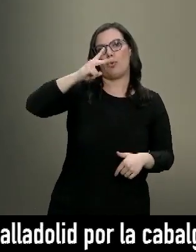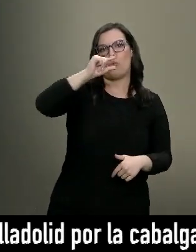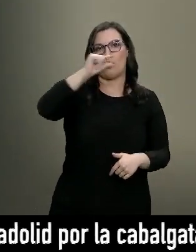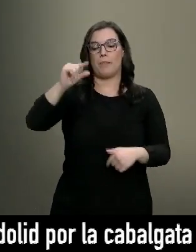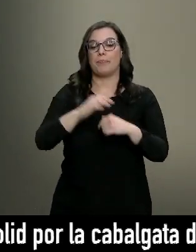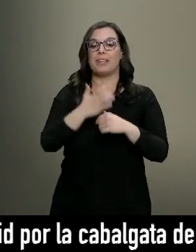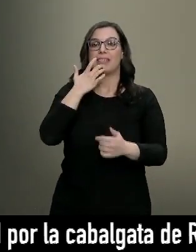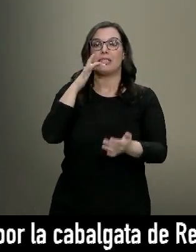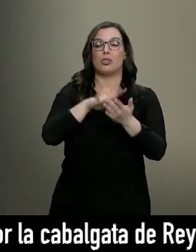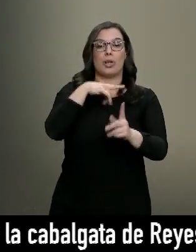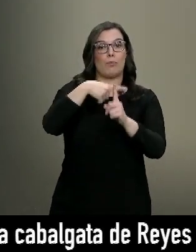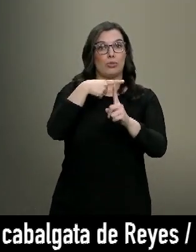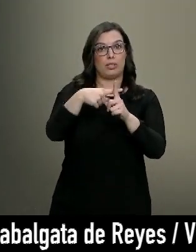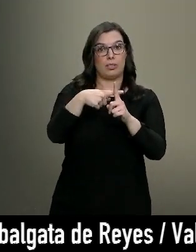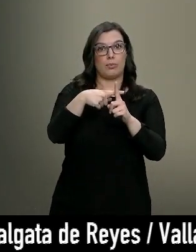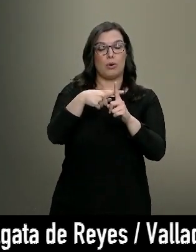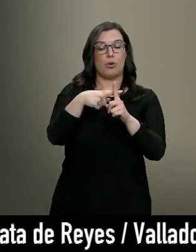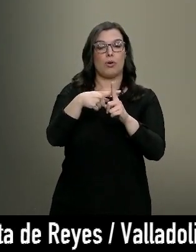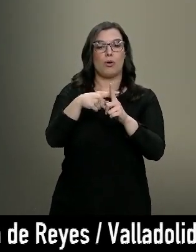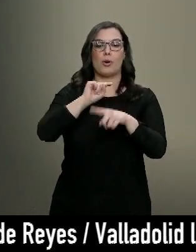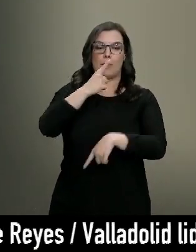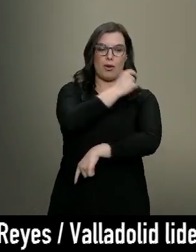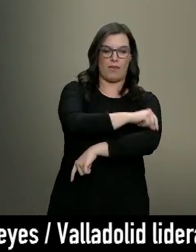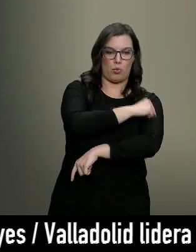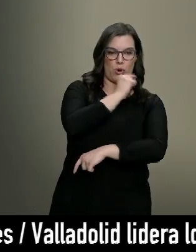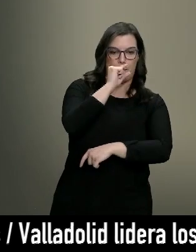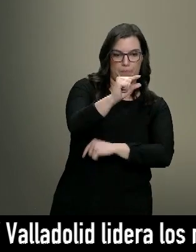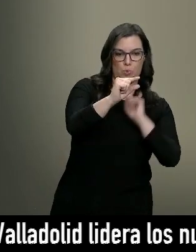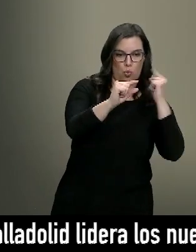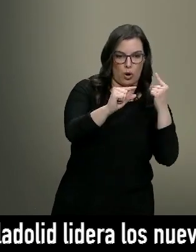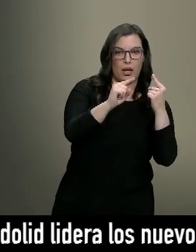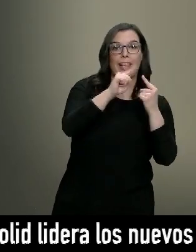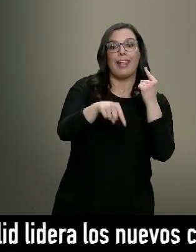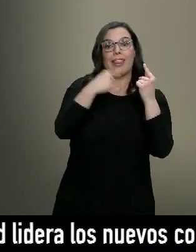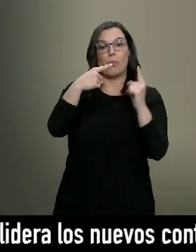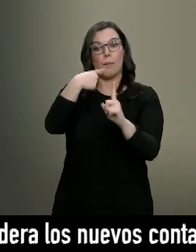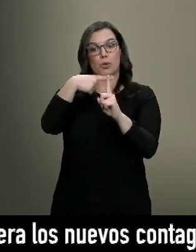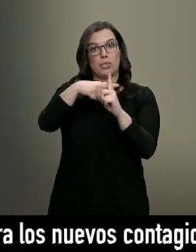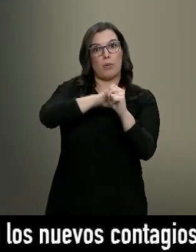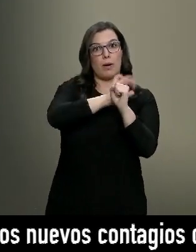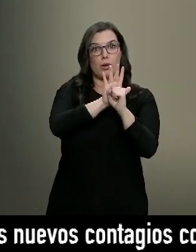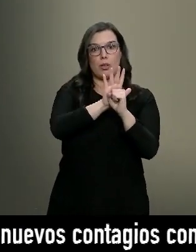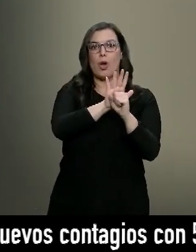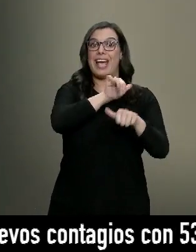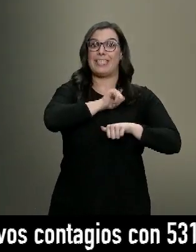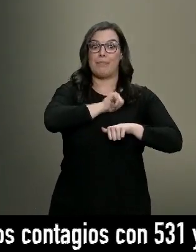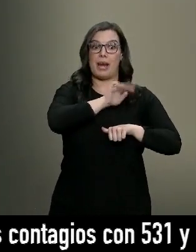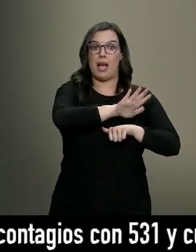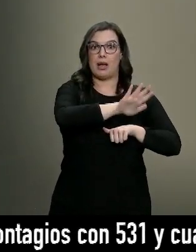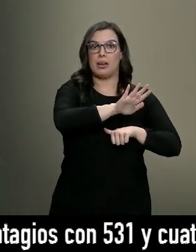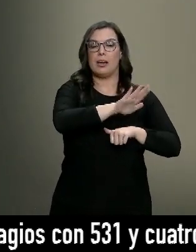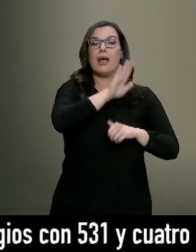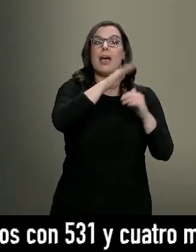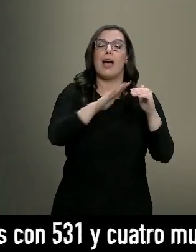den positivo para el virus después de haber recibido la primera vacuna no vuelva a vacunarse, no se ponga